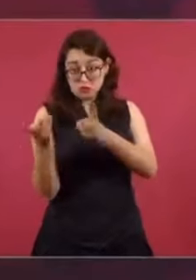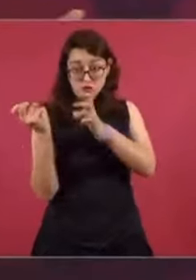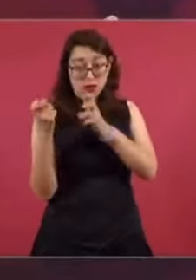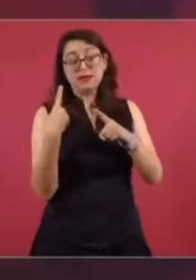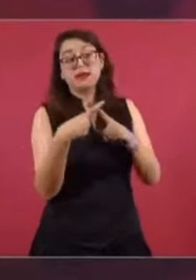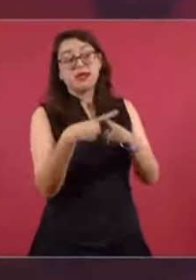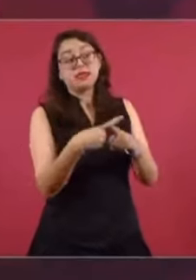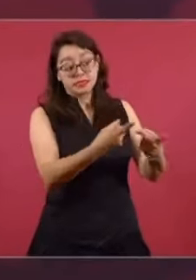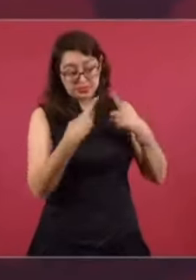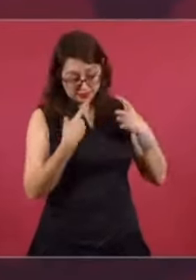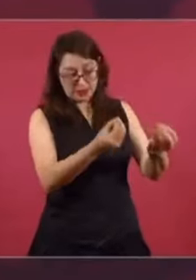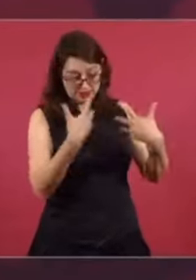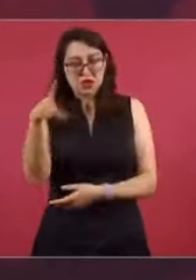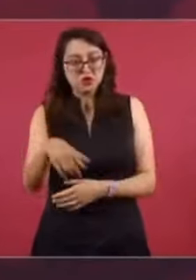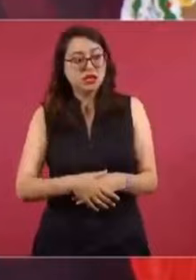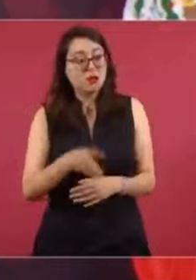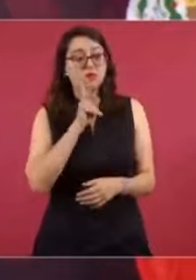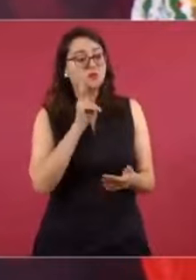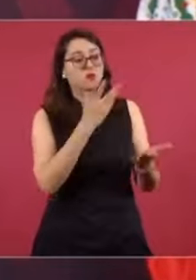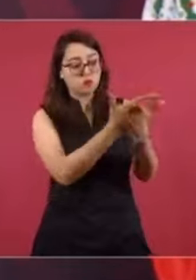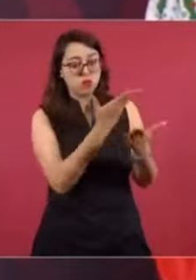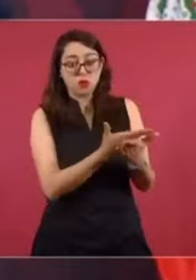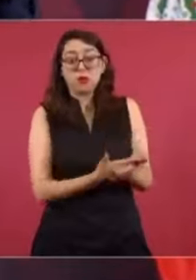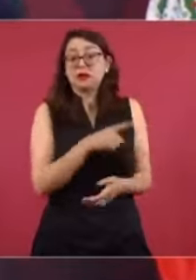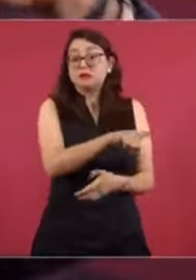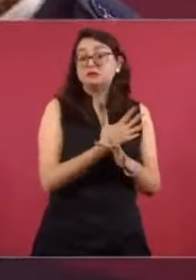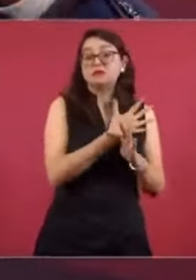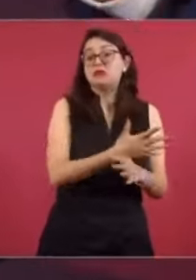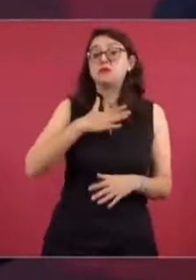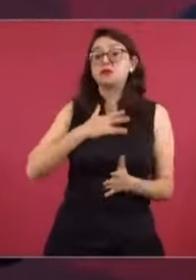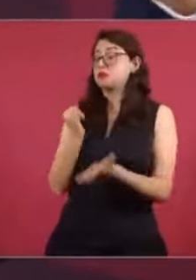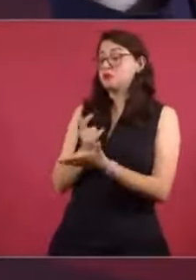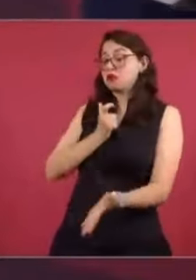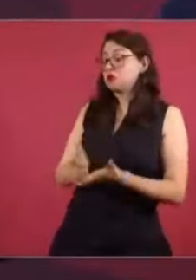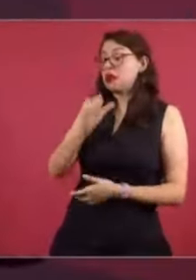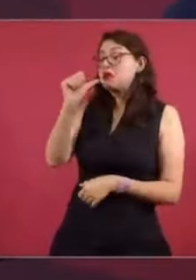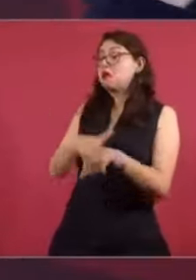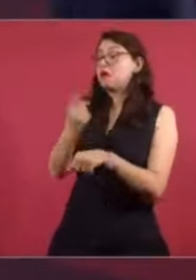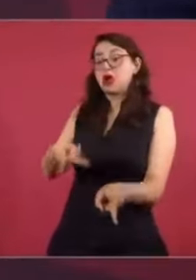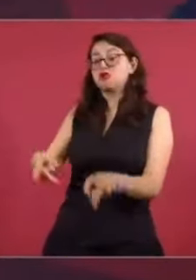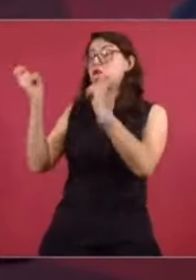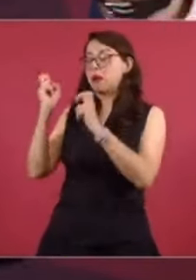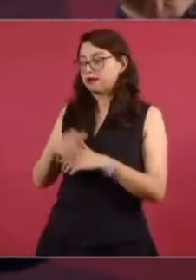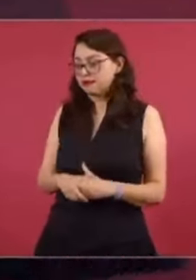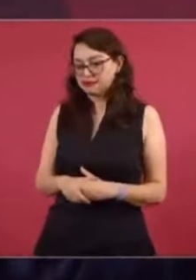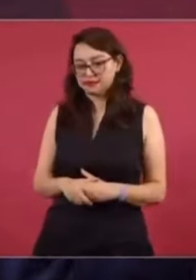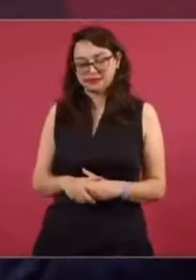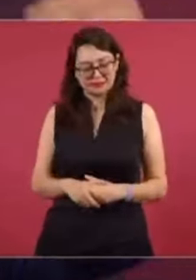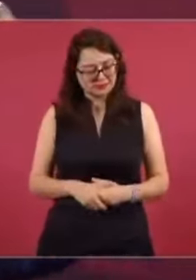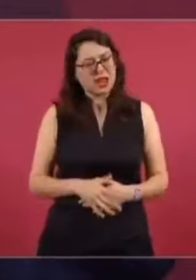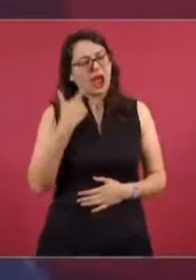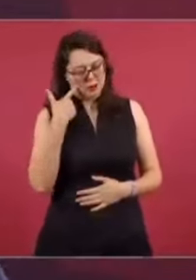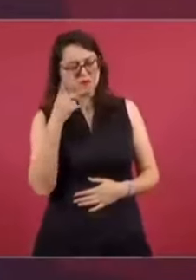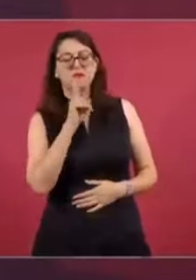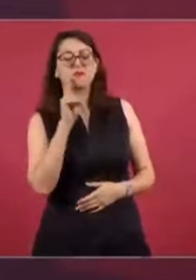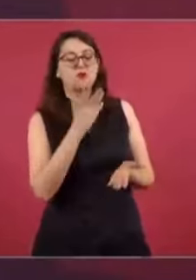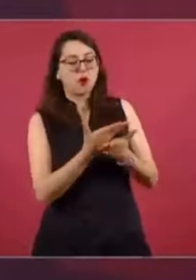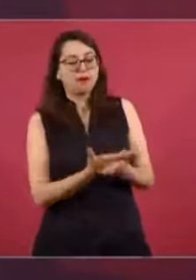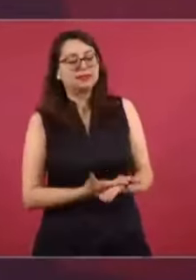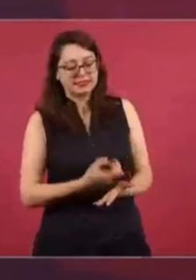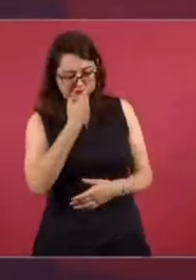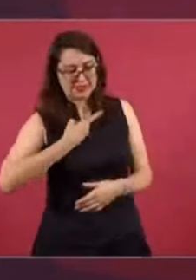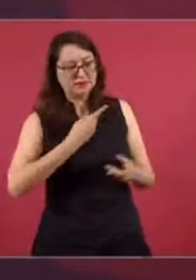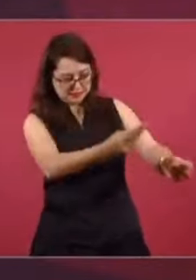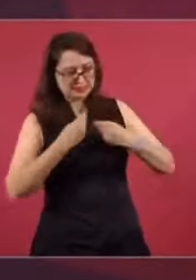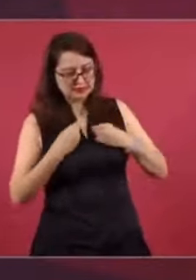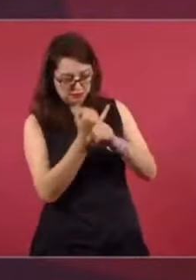información y yo presento la denuncia. Porque parece que habló de que del dinero de los adultos mayores se roban 400 mil millones, que me mande